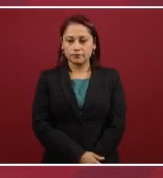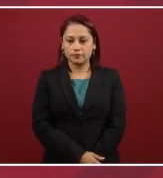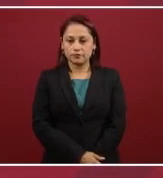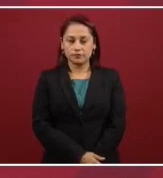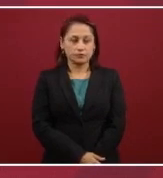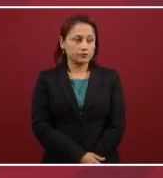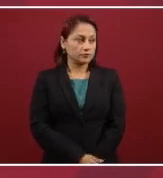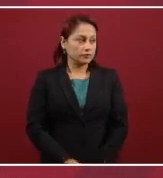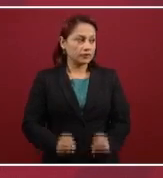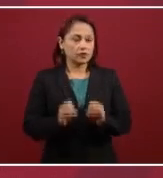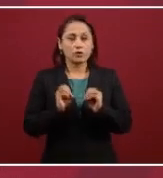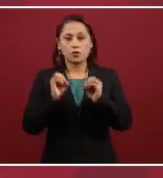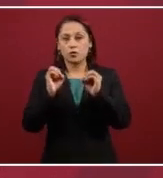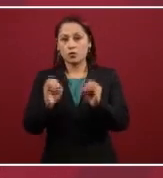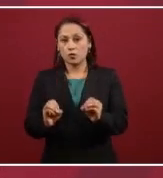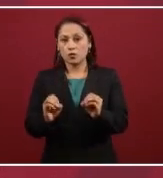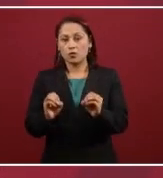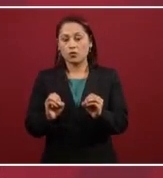O me están ofreciendo